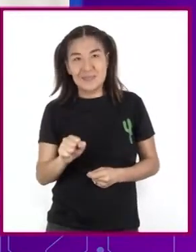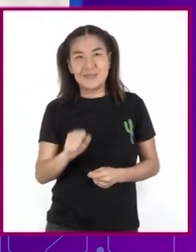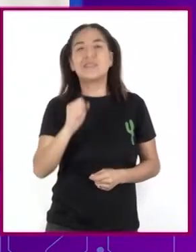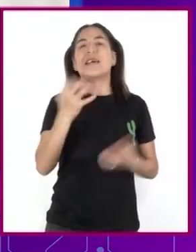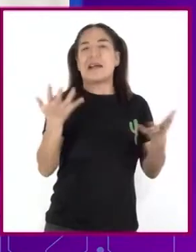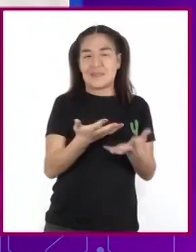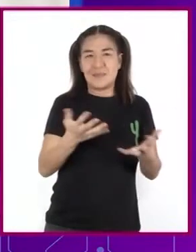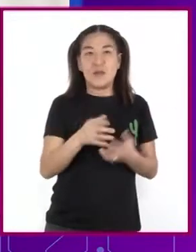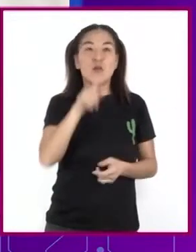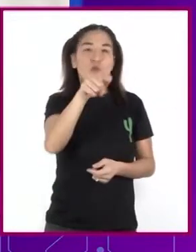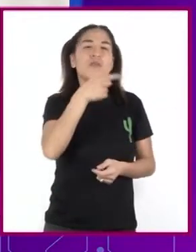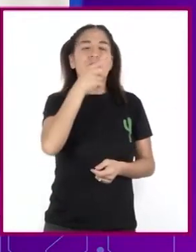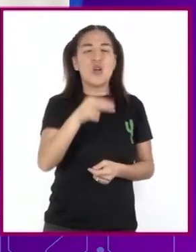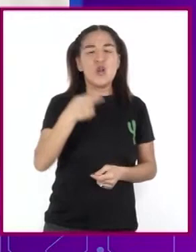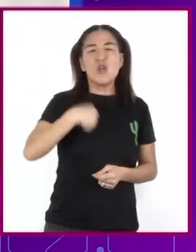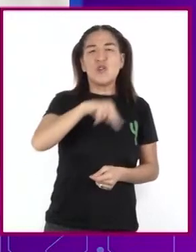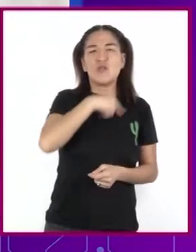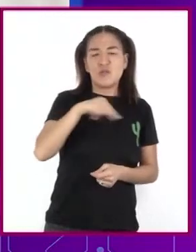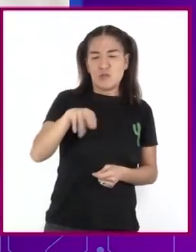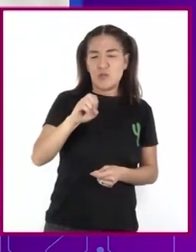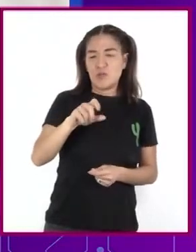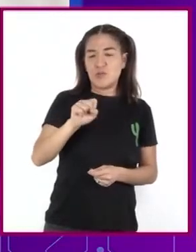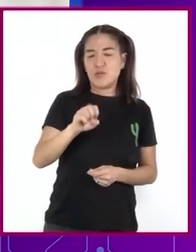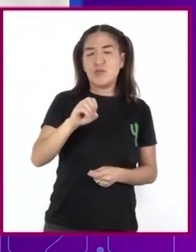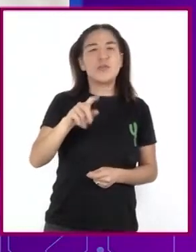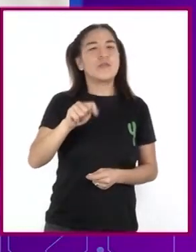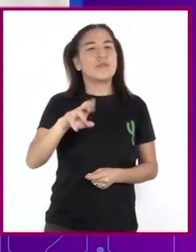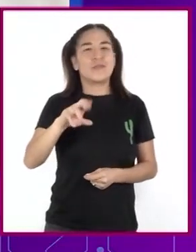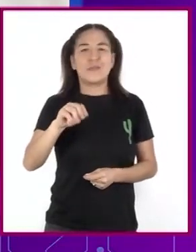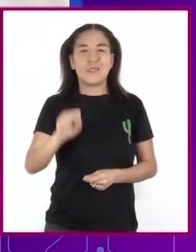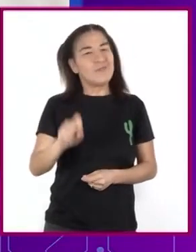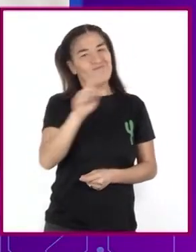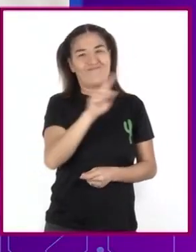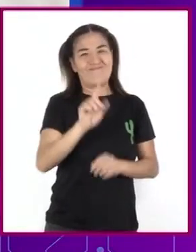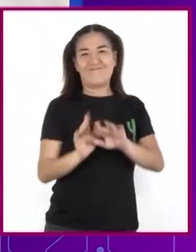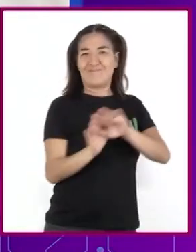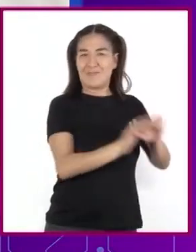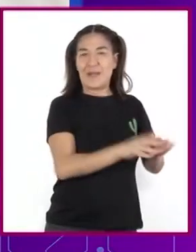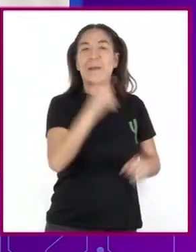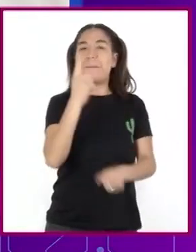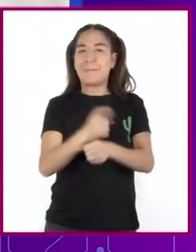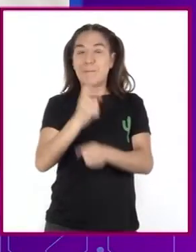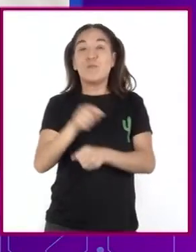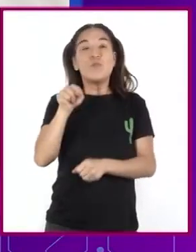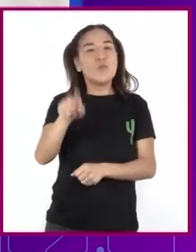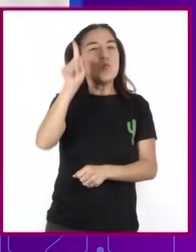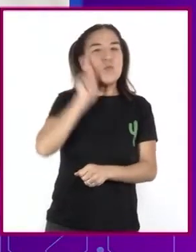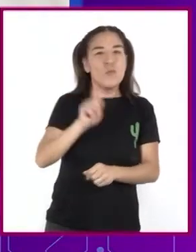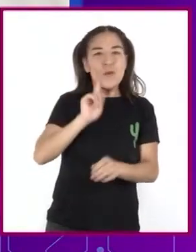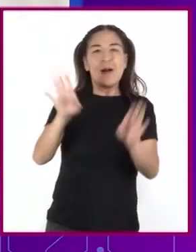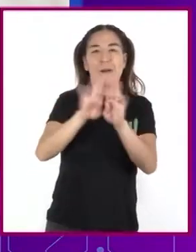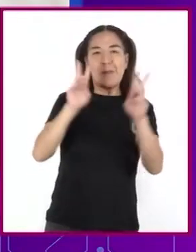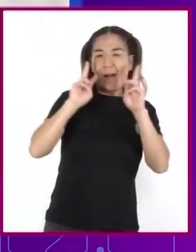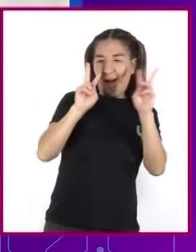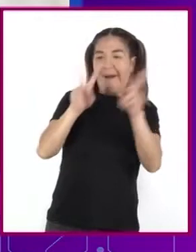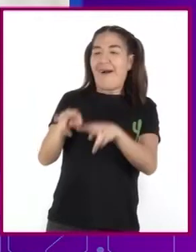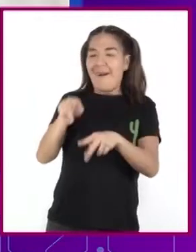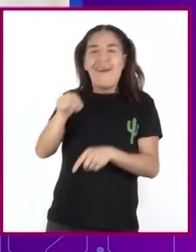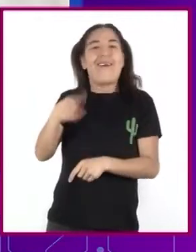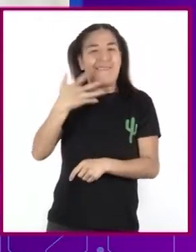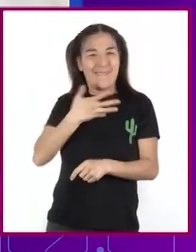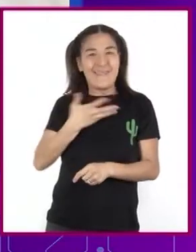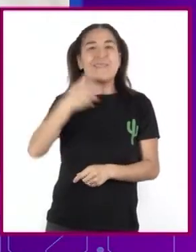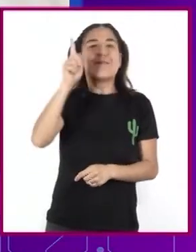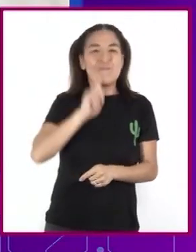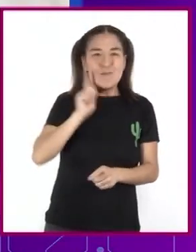hicimos. Visibilizar a las mujeres es el primer paso. Y ahora sí, podemos comenzar a promover la